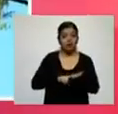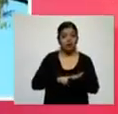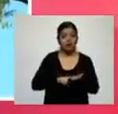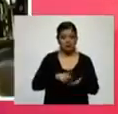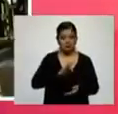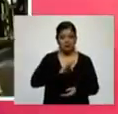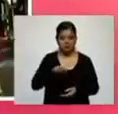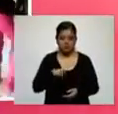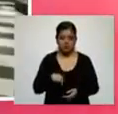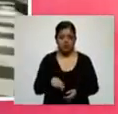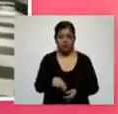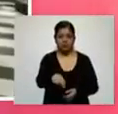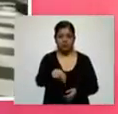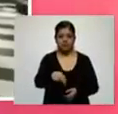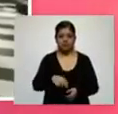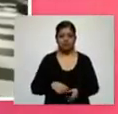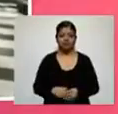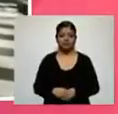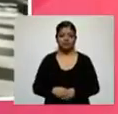pasar.